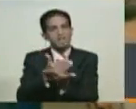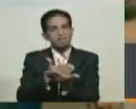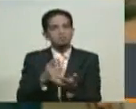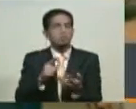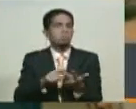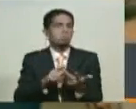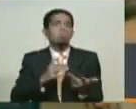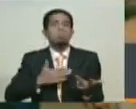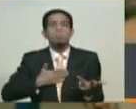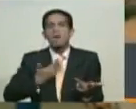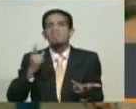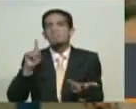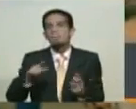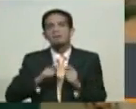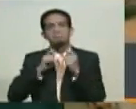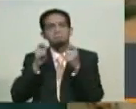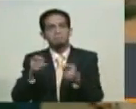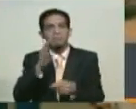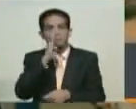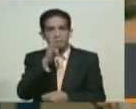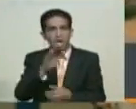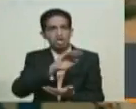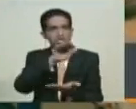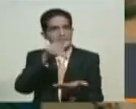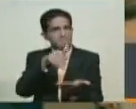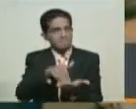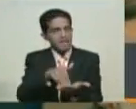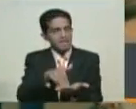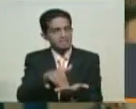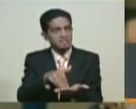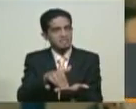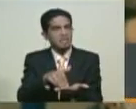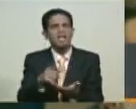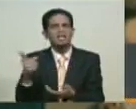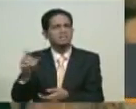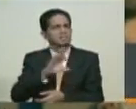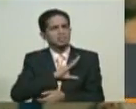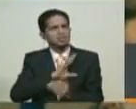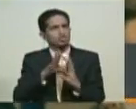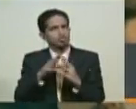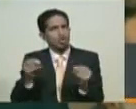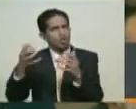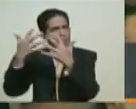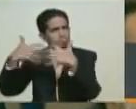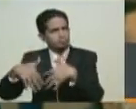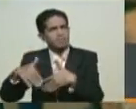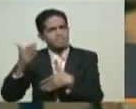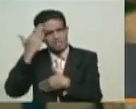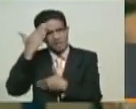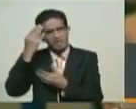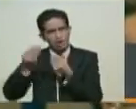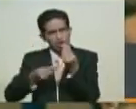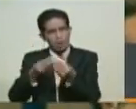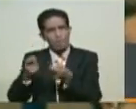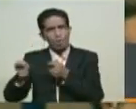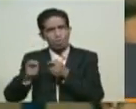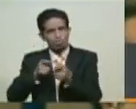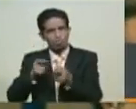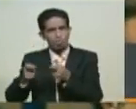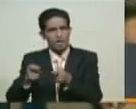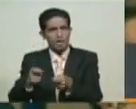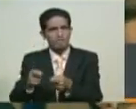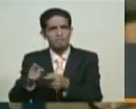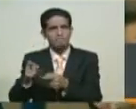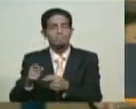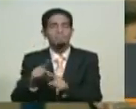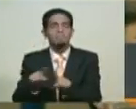que tiene todos los mecanismos, tiene toda la información, tiene toda la estructura para controlar y amparar esa estructura.